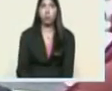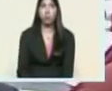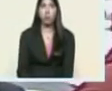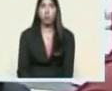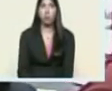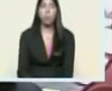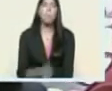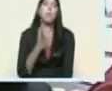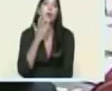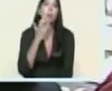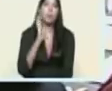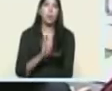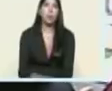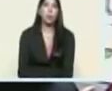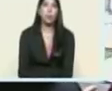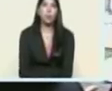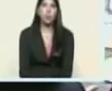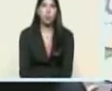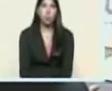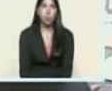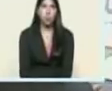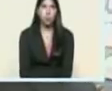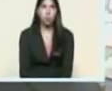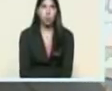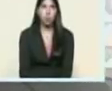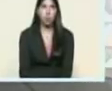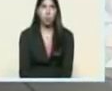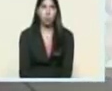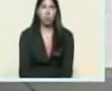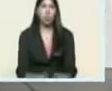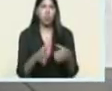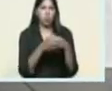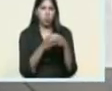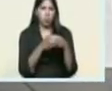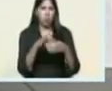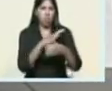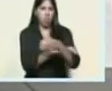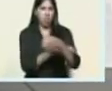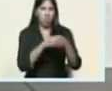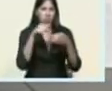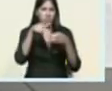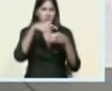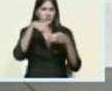Para muestra un botón, una derecha totalmente incoherente,